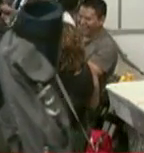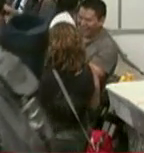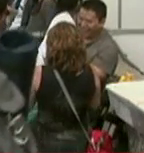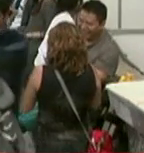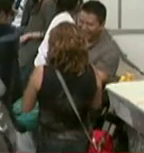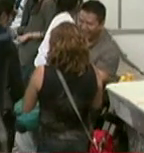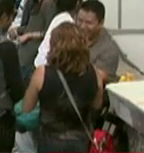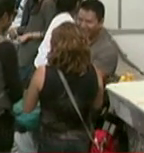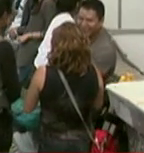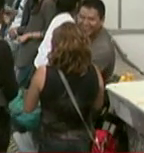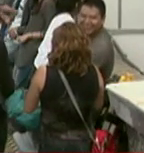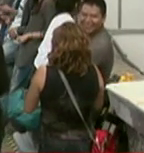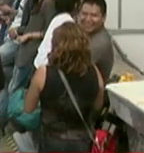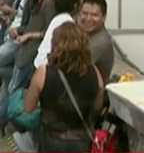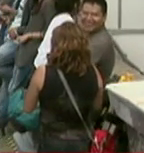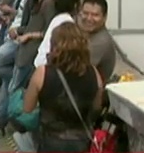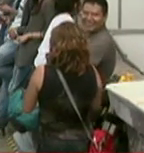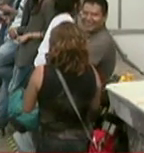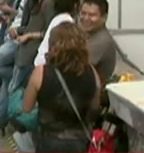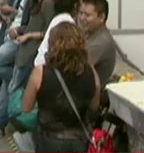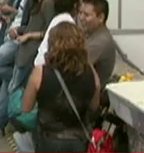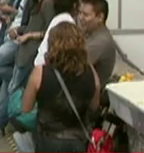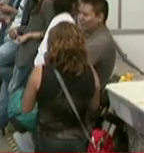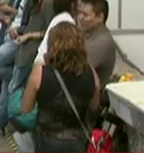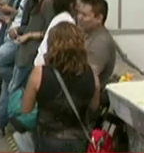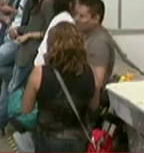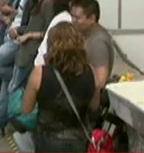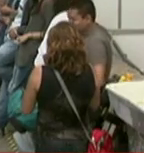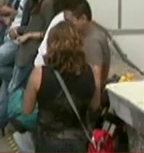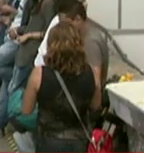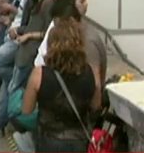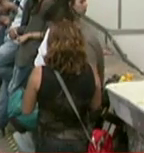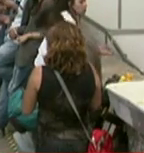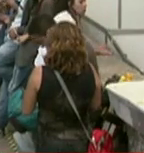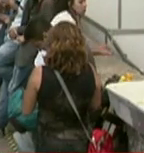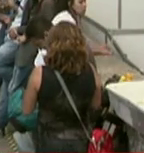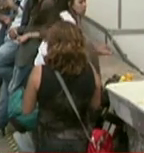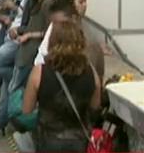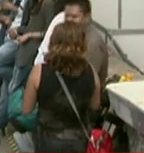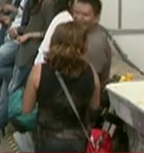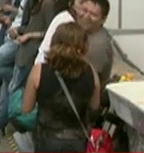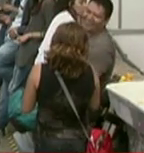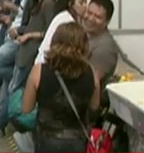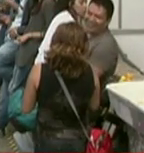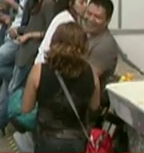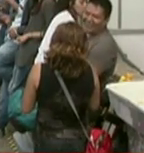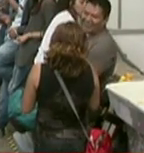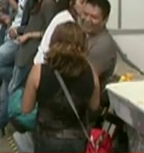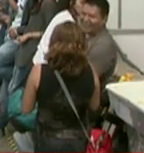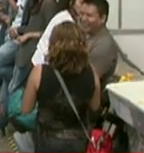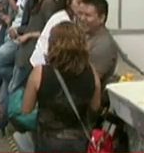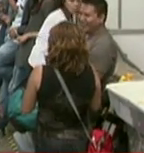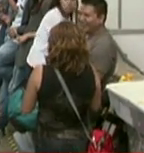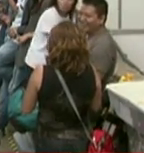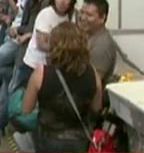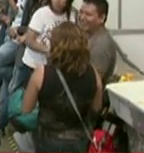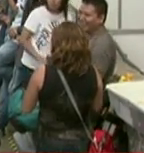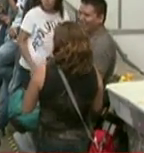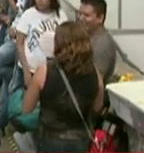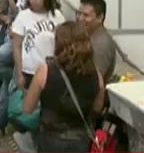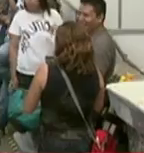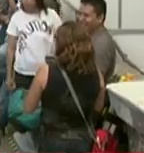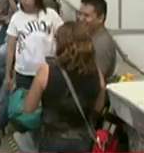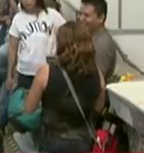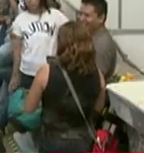50%, abre una enorme posibilidad para que esa comunidad de lectora, esa comunidad que ama